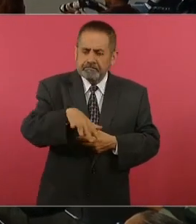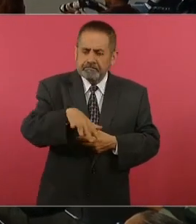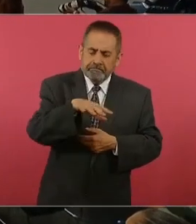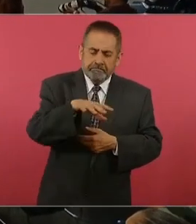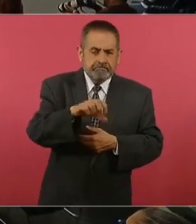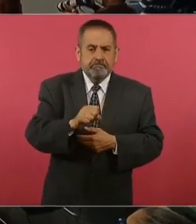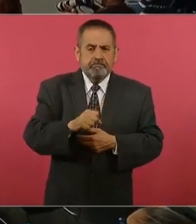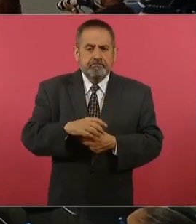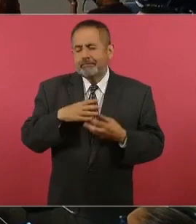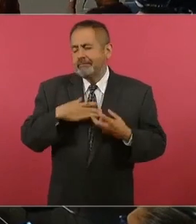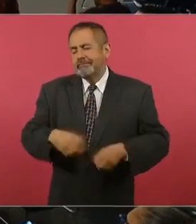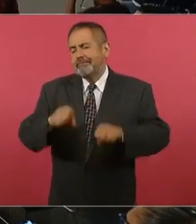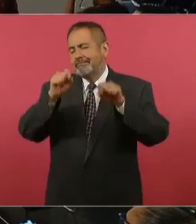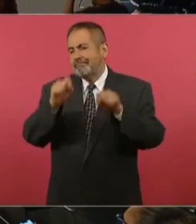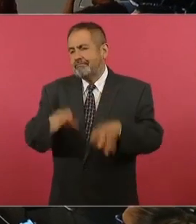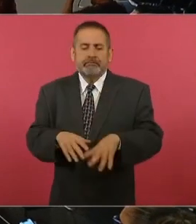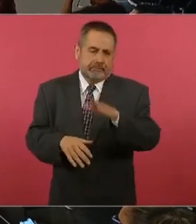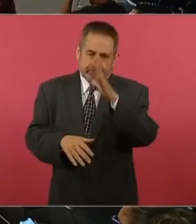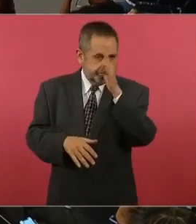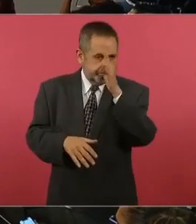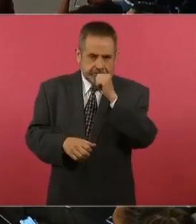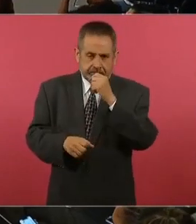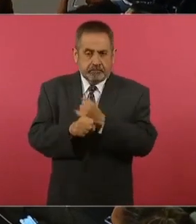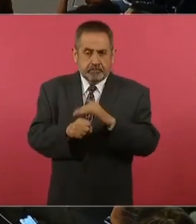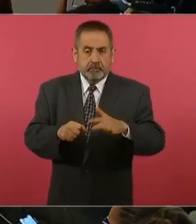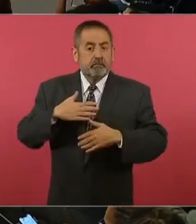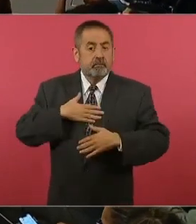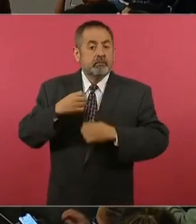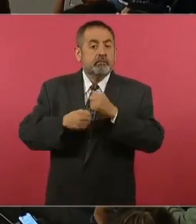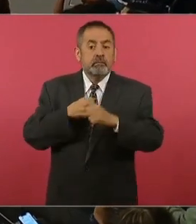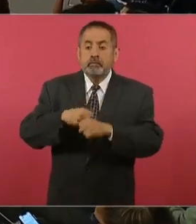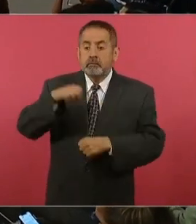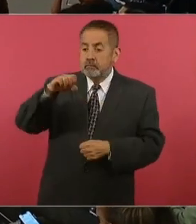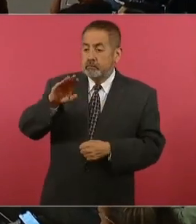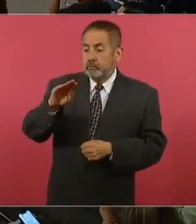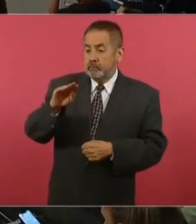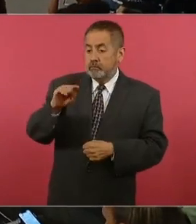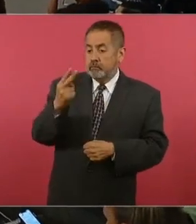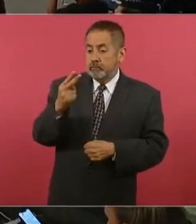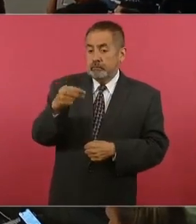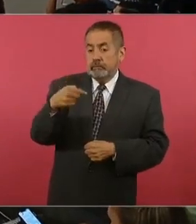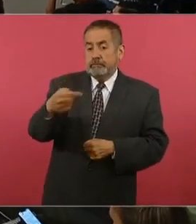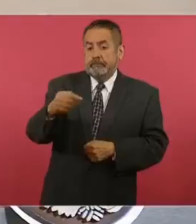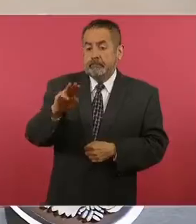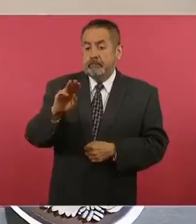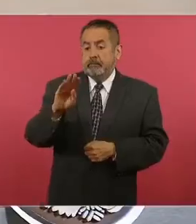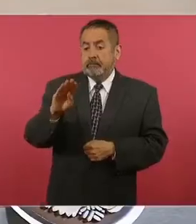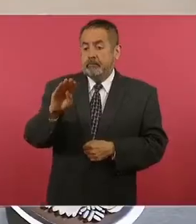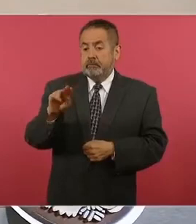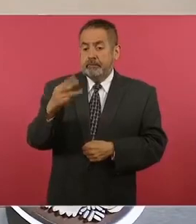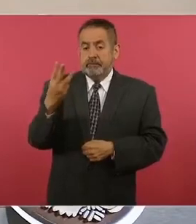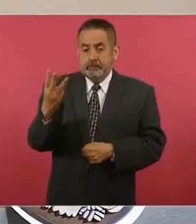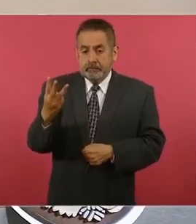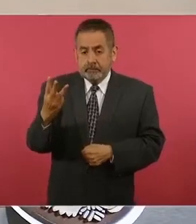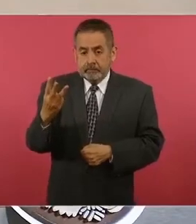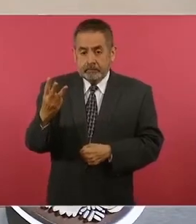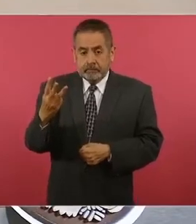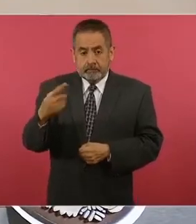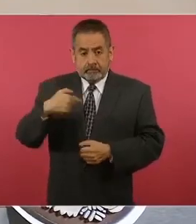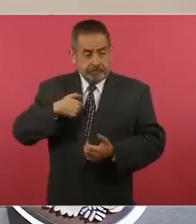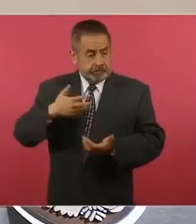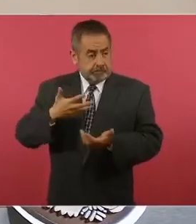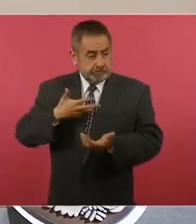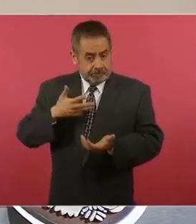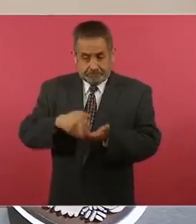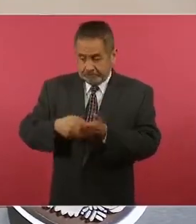imposible dejar de hacerla. Tengo 92 años, voy a cumplir 93, pero mientras tenga un bastón o